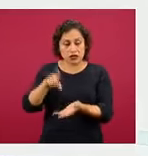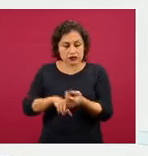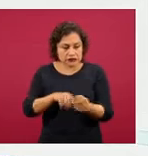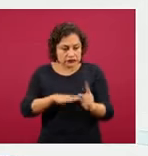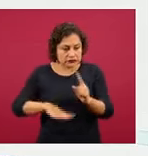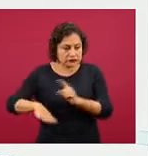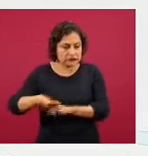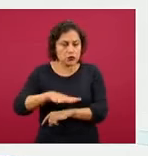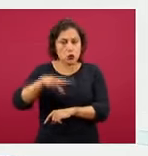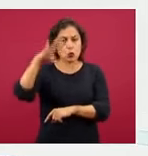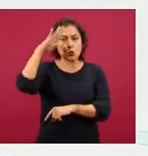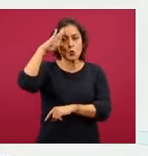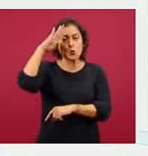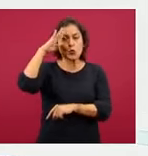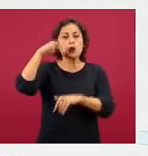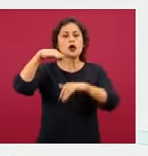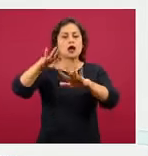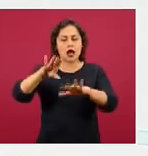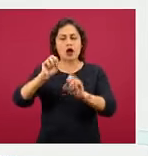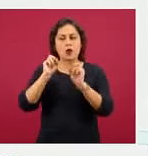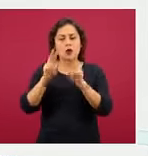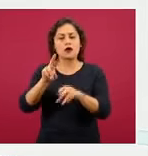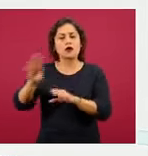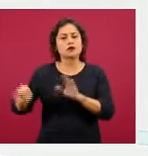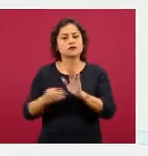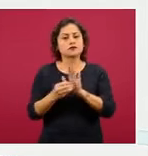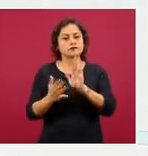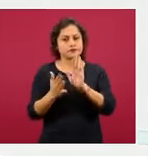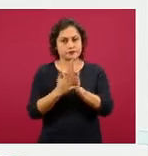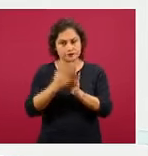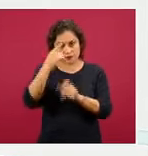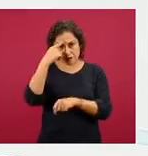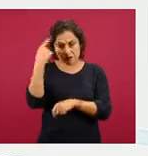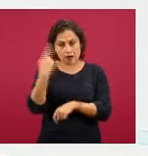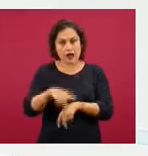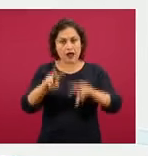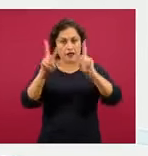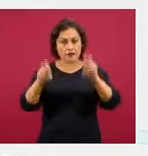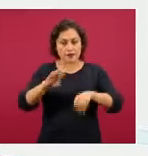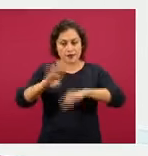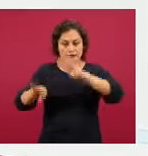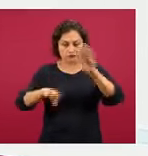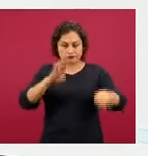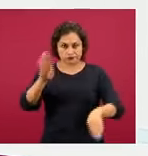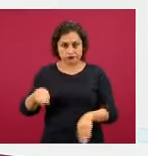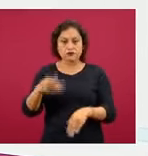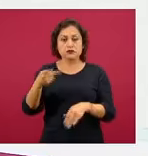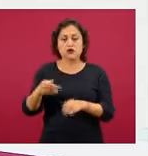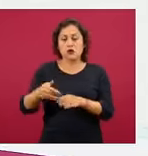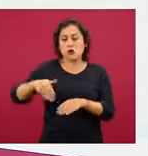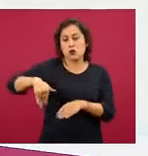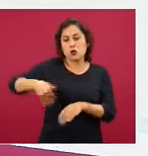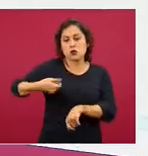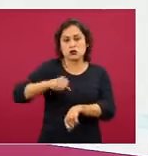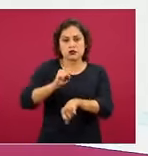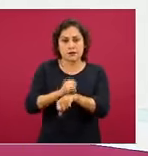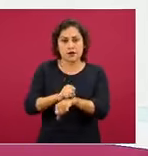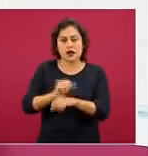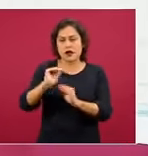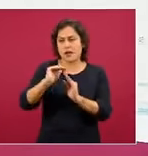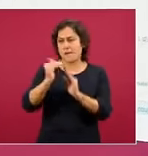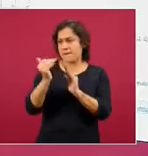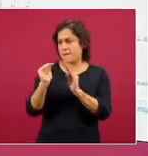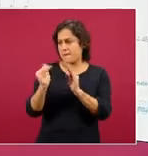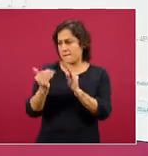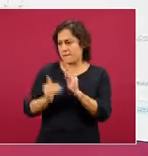a un basal, decidimos incluirlo en este análisis de exceso de mortalidad. Sin embargo, ya en las últimas semanas prácticamente está